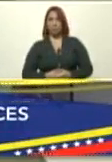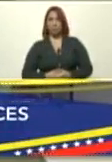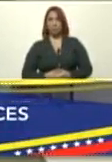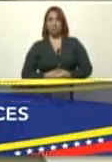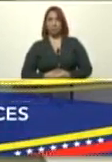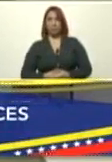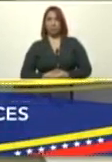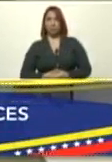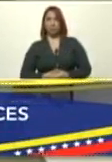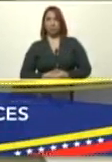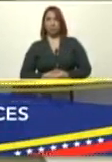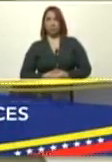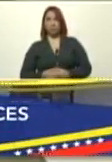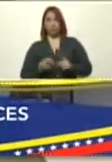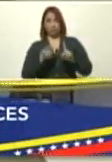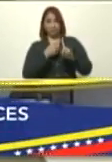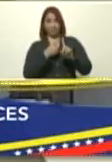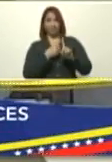1 de 2,